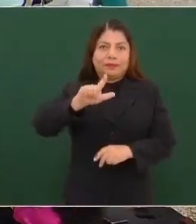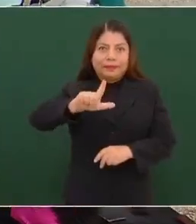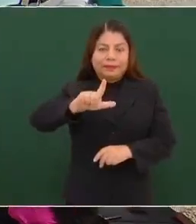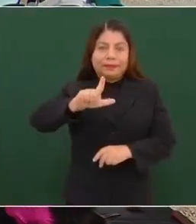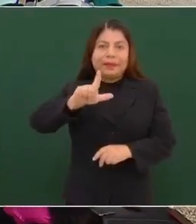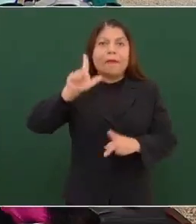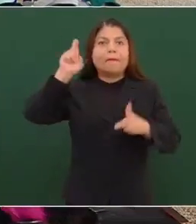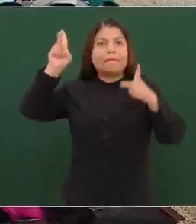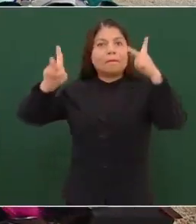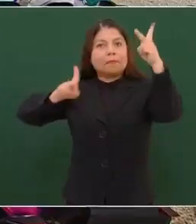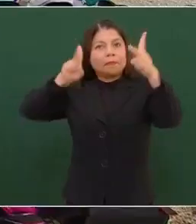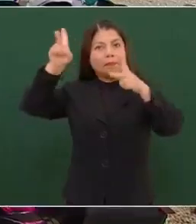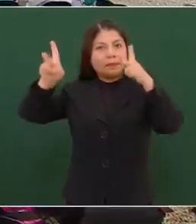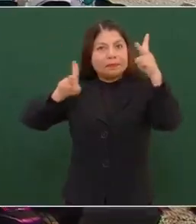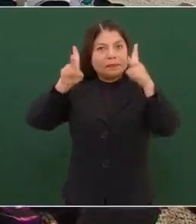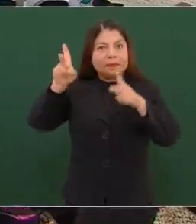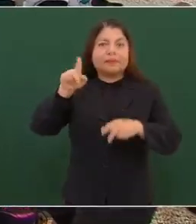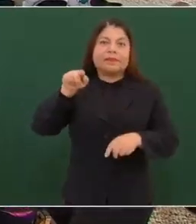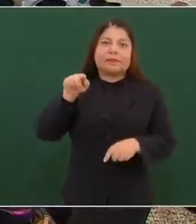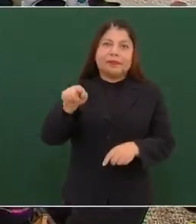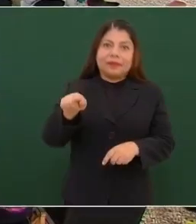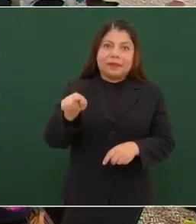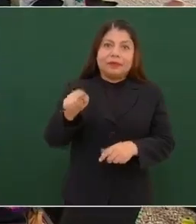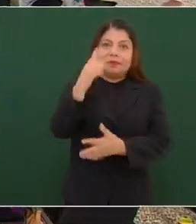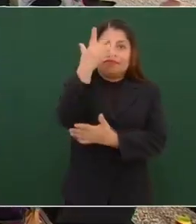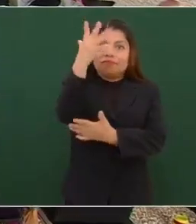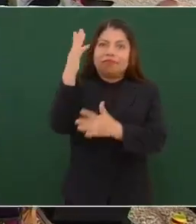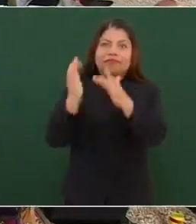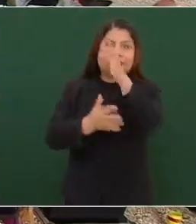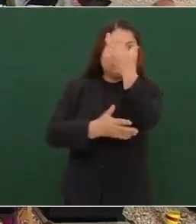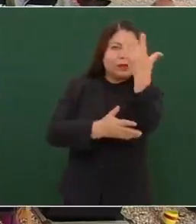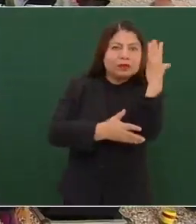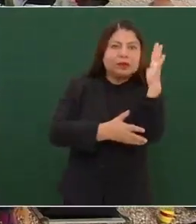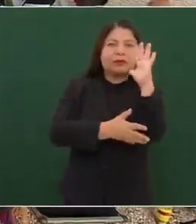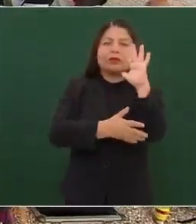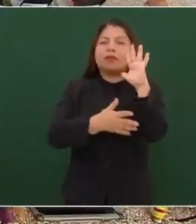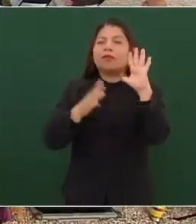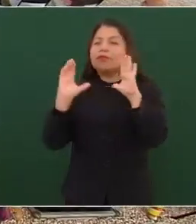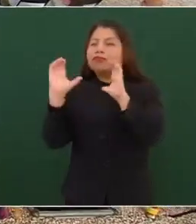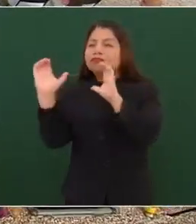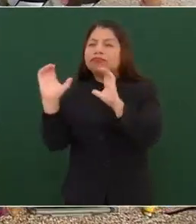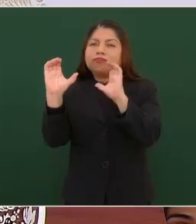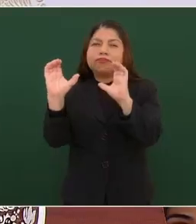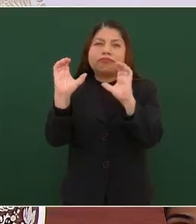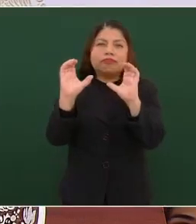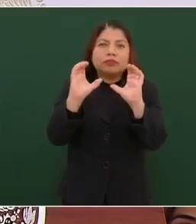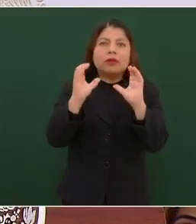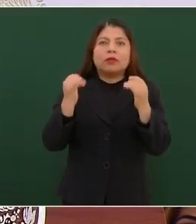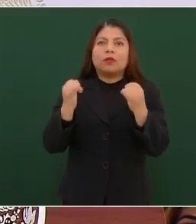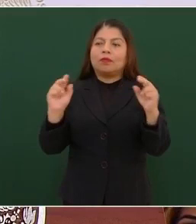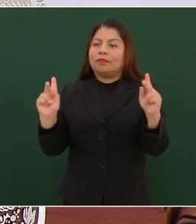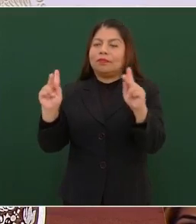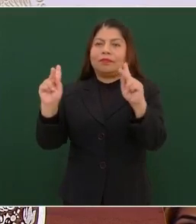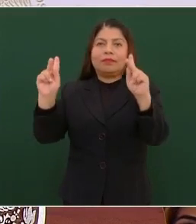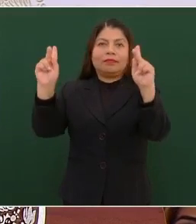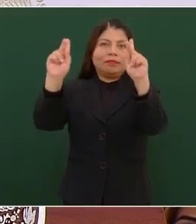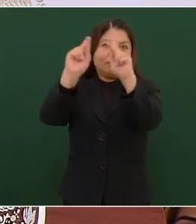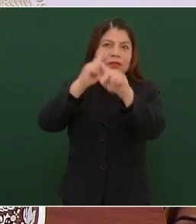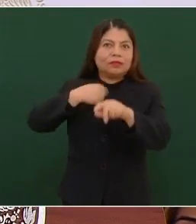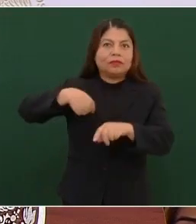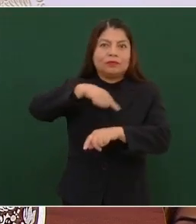porque se están haciendo trabajos de conservación en todas las zonas arqueológicas del